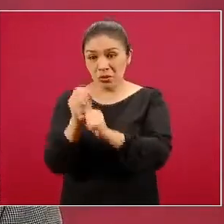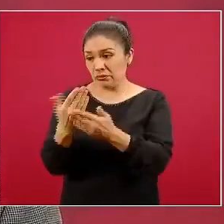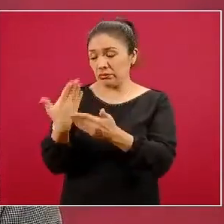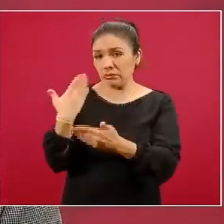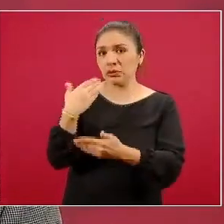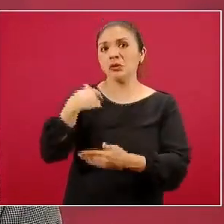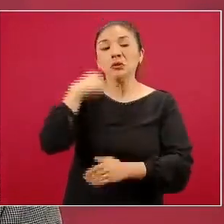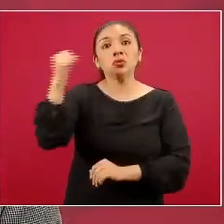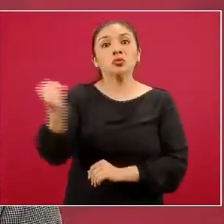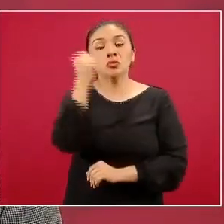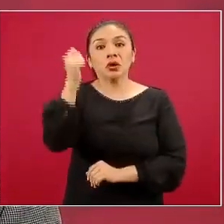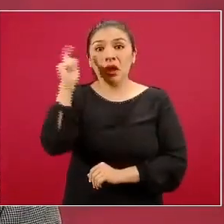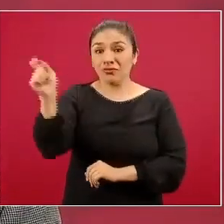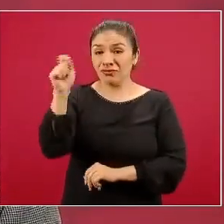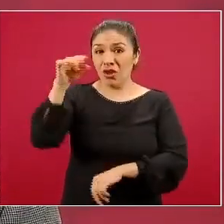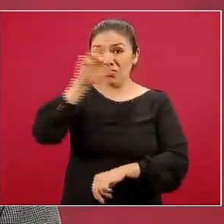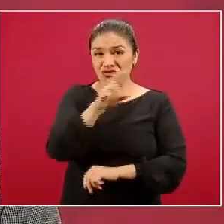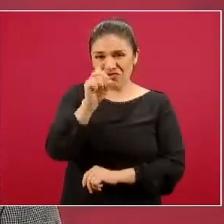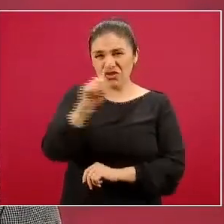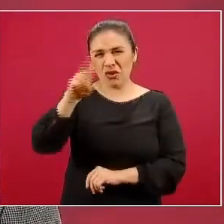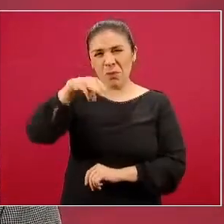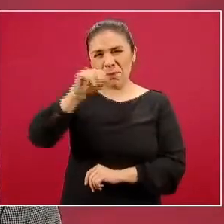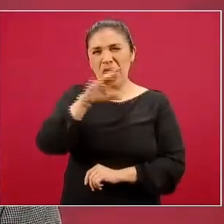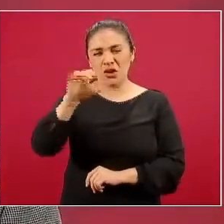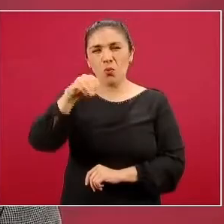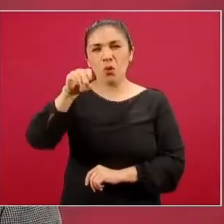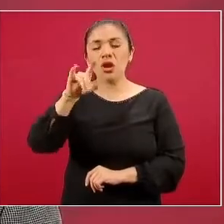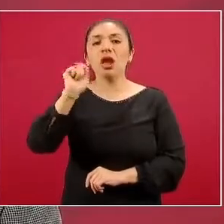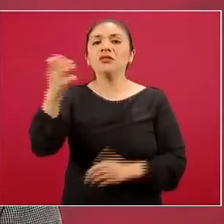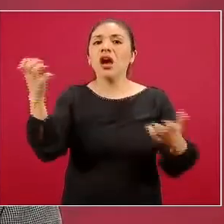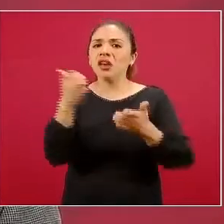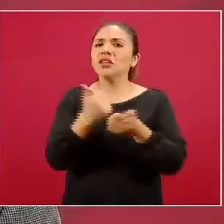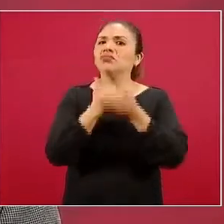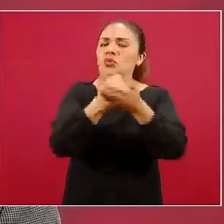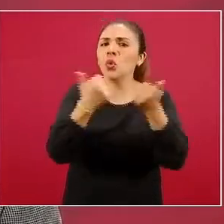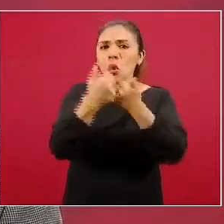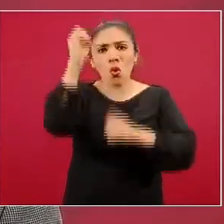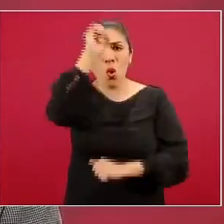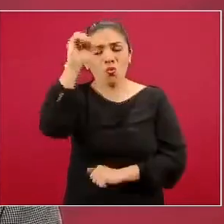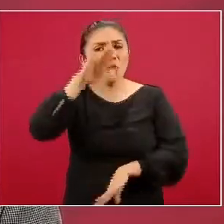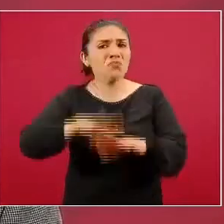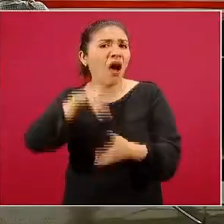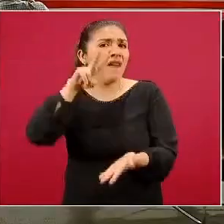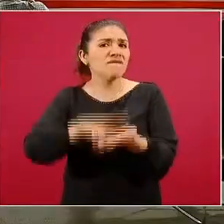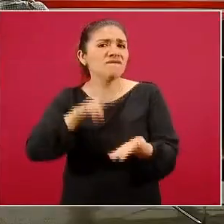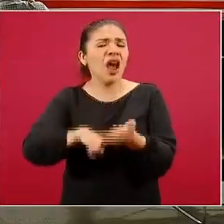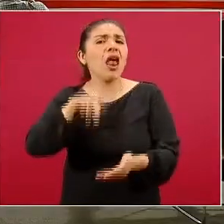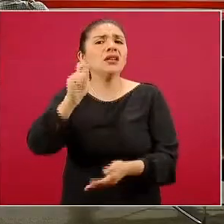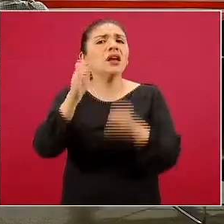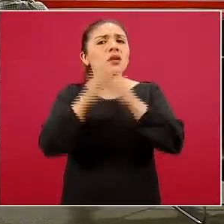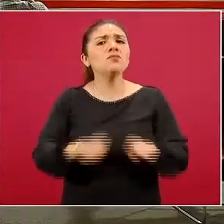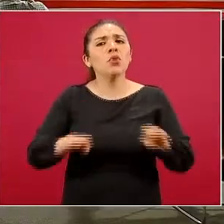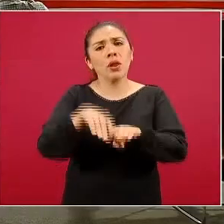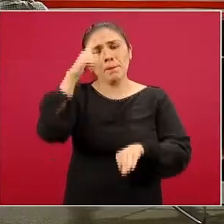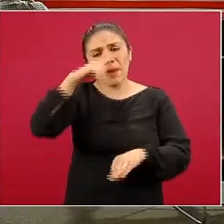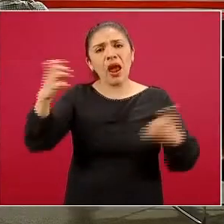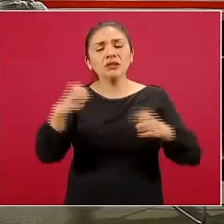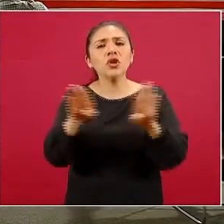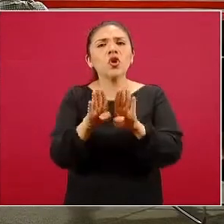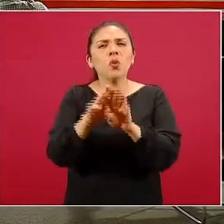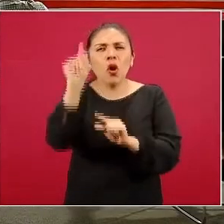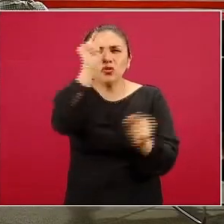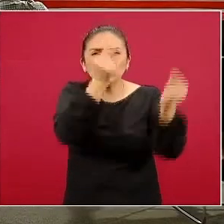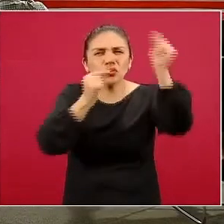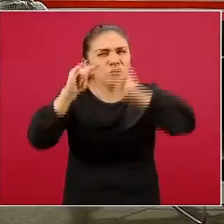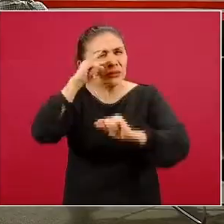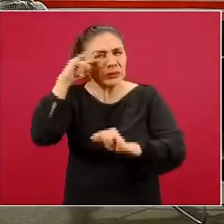reciente, tuvimos el privilegio de que el doctor Mario Molina contribuyera con opiniones muy valiosas sobre la importancia de la dinámica de